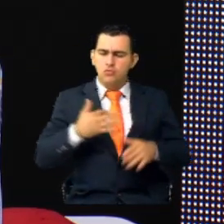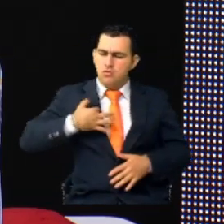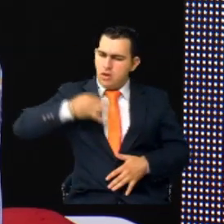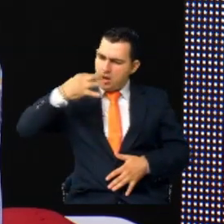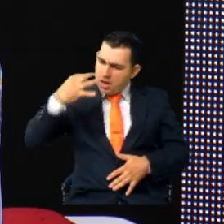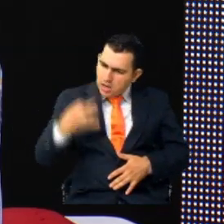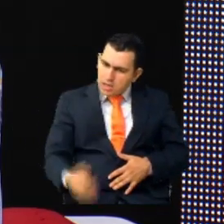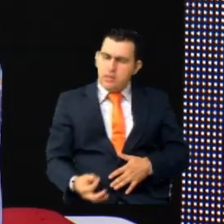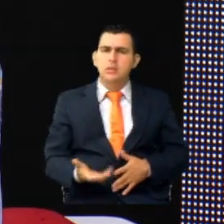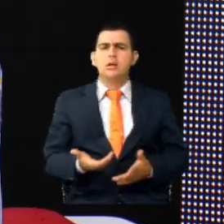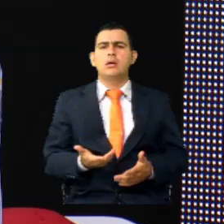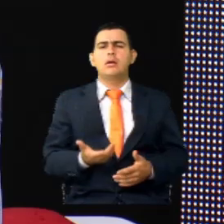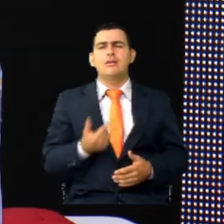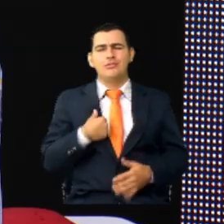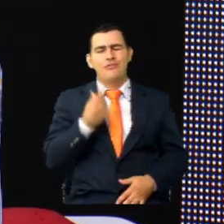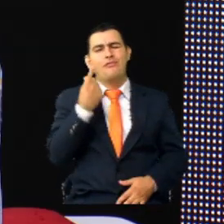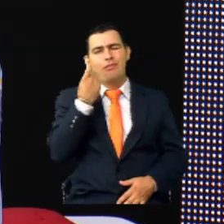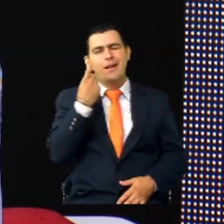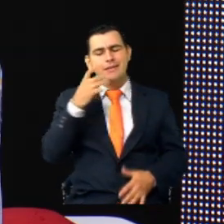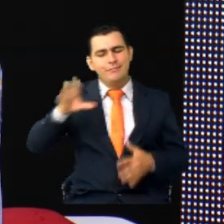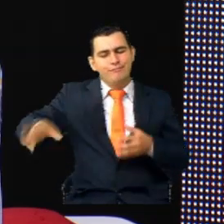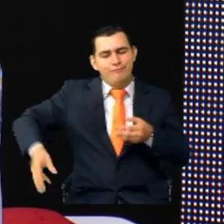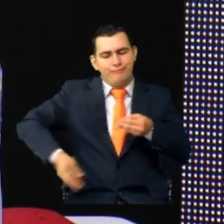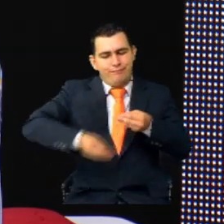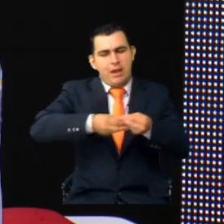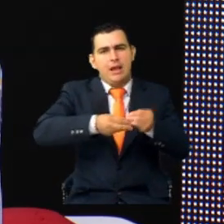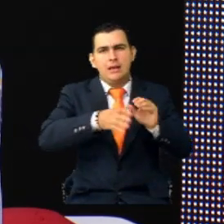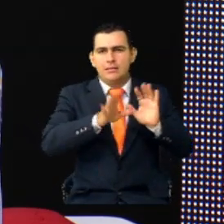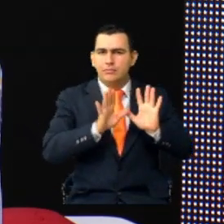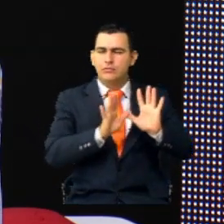Creo que le falta ese aire